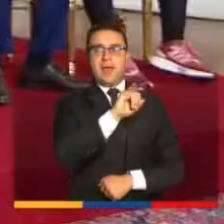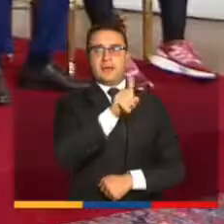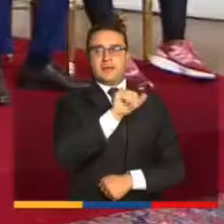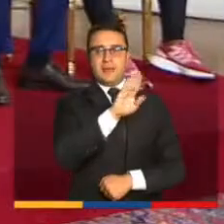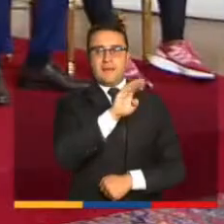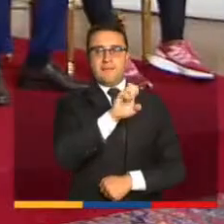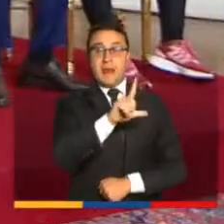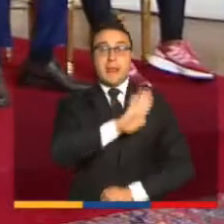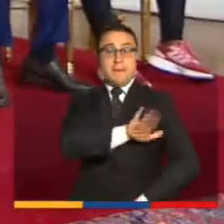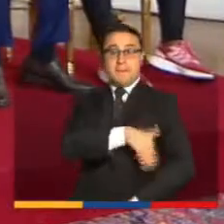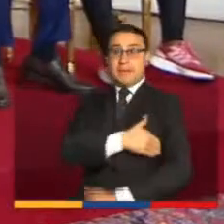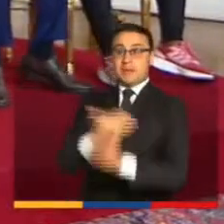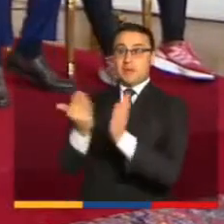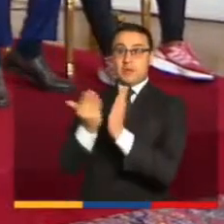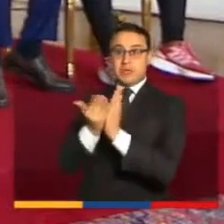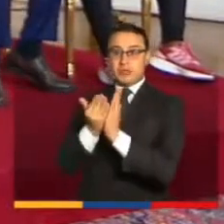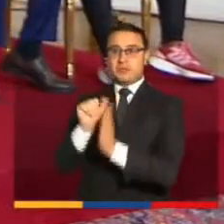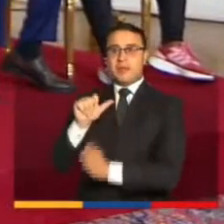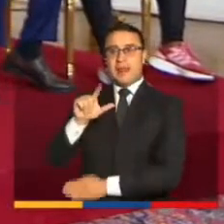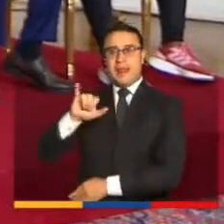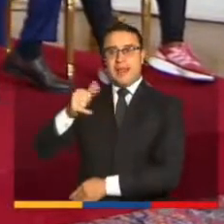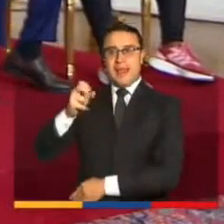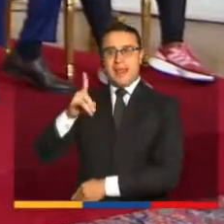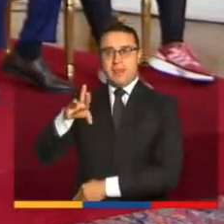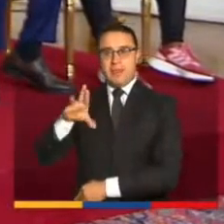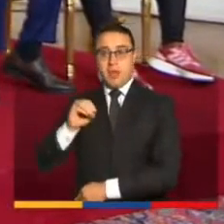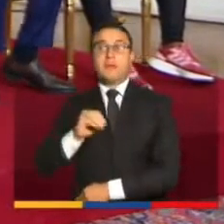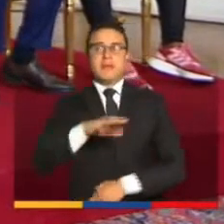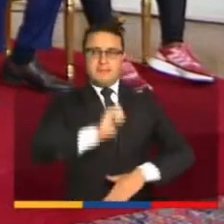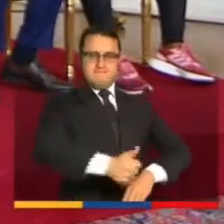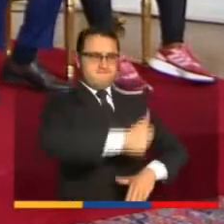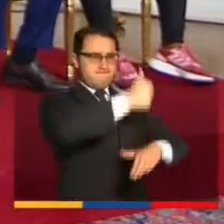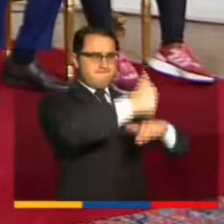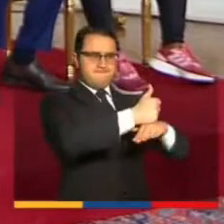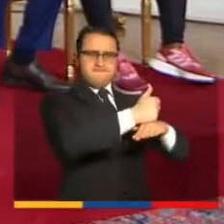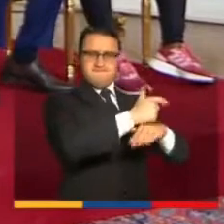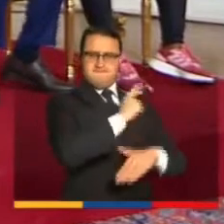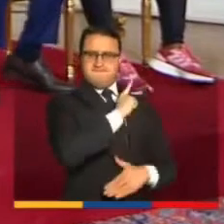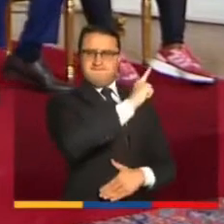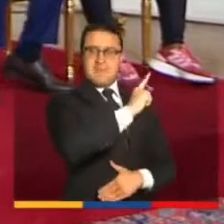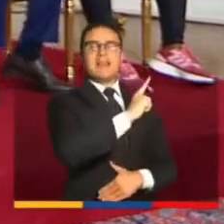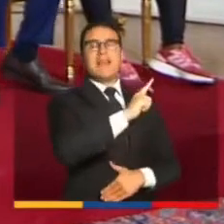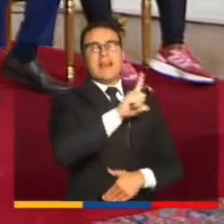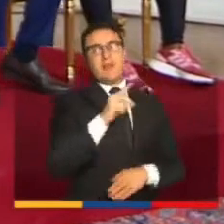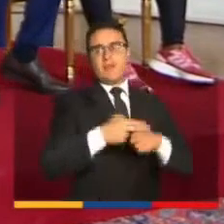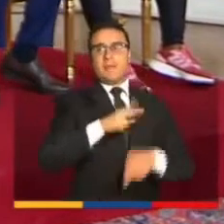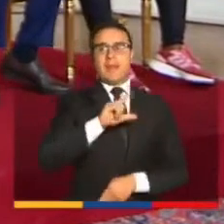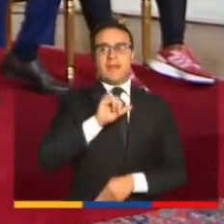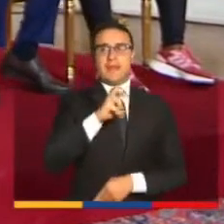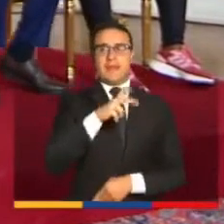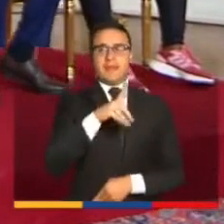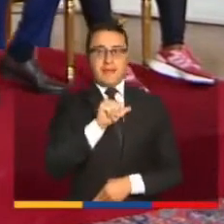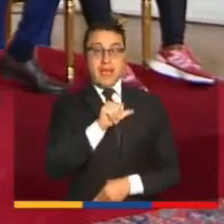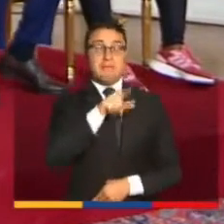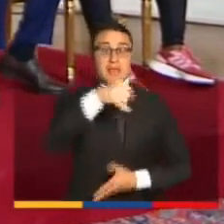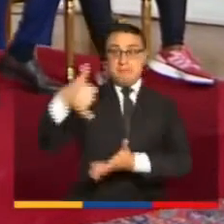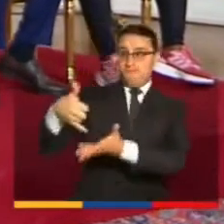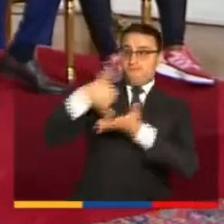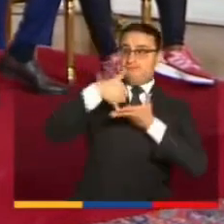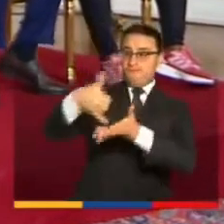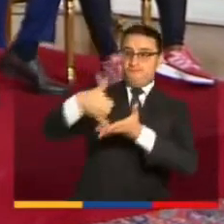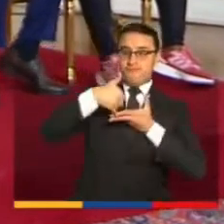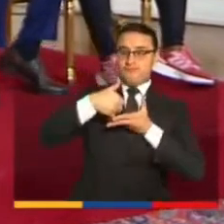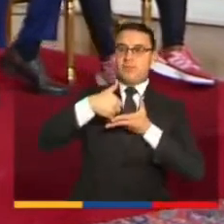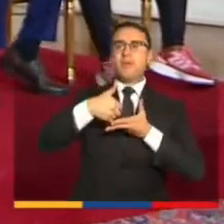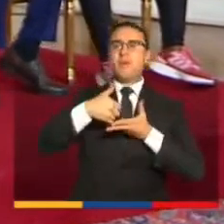de Educación, Alejandro Gaviria, y por supuesto a nuestra capitana, Linda Caicedo, quien además regresó de la India con dos galardones individuales, Balón